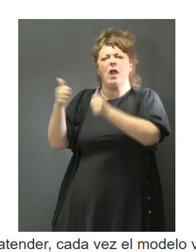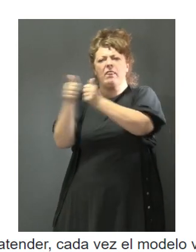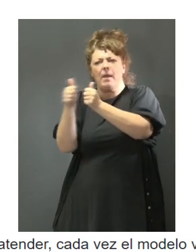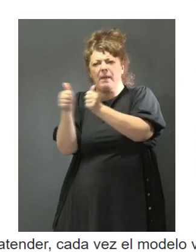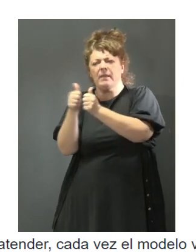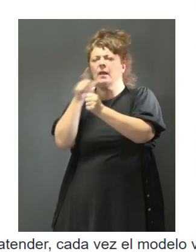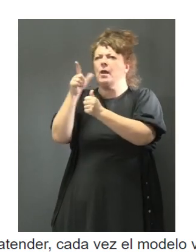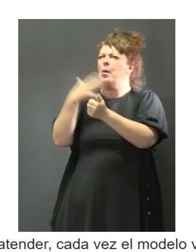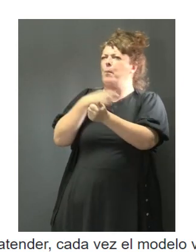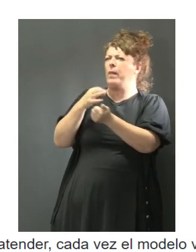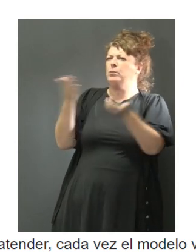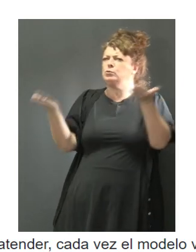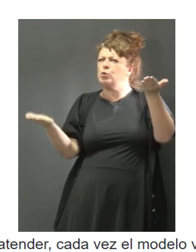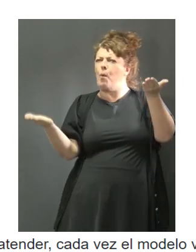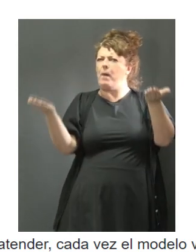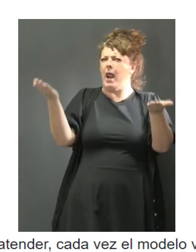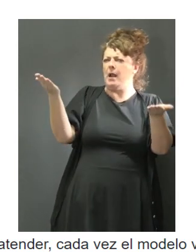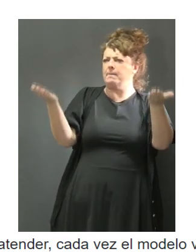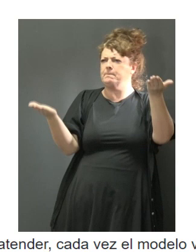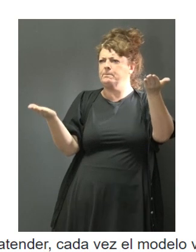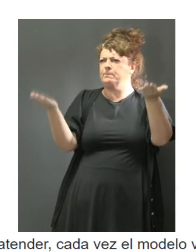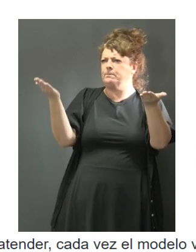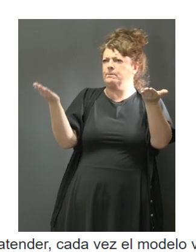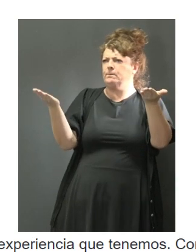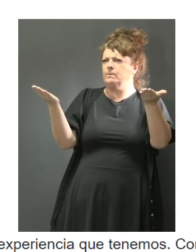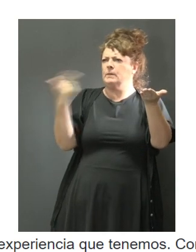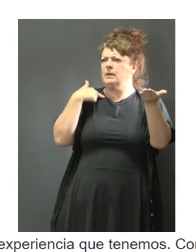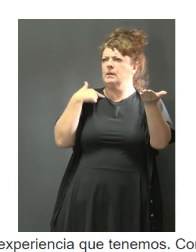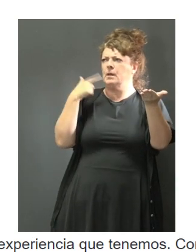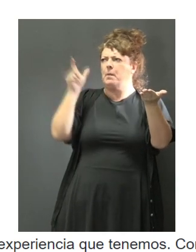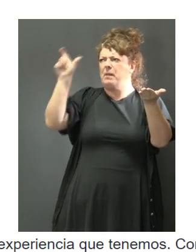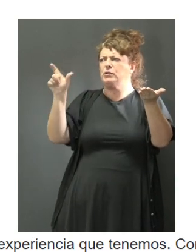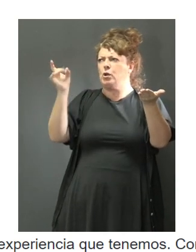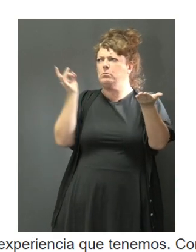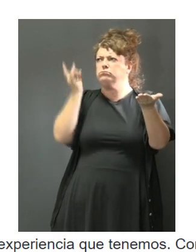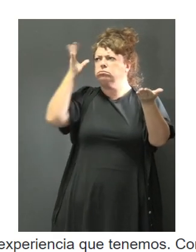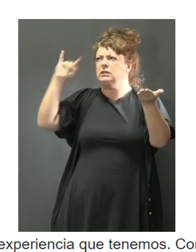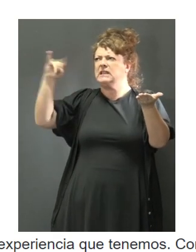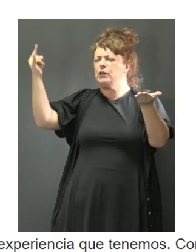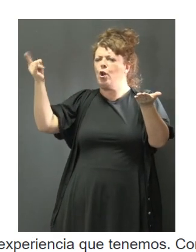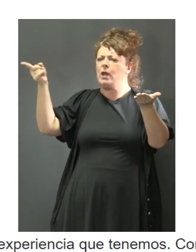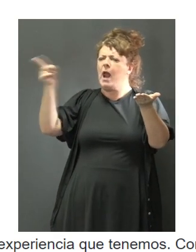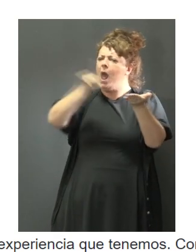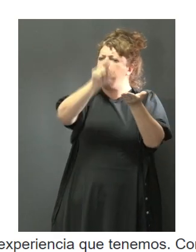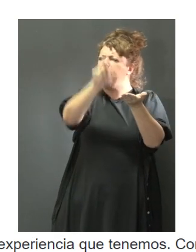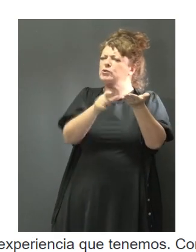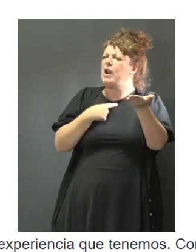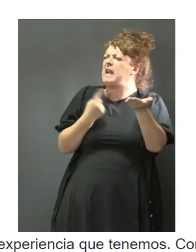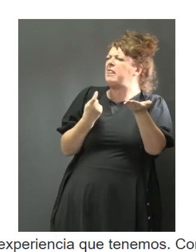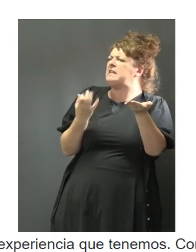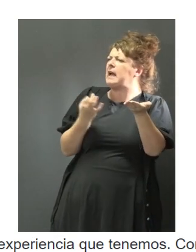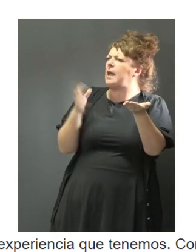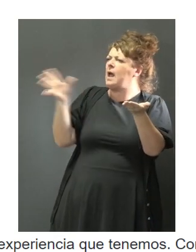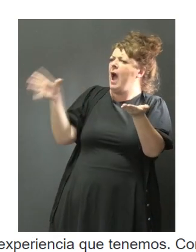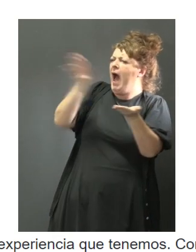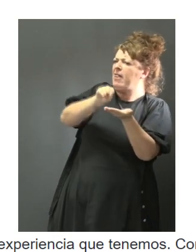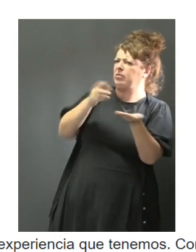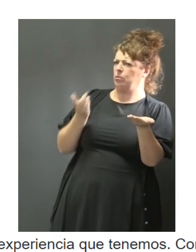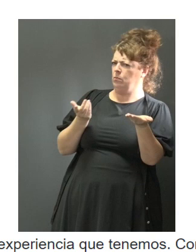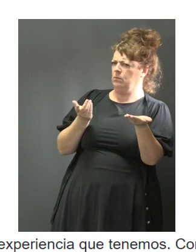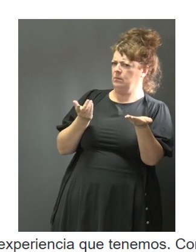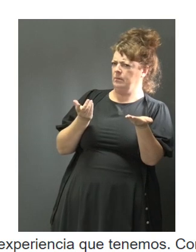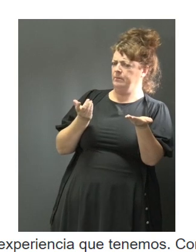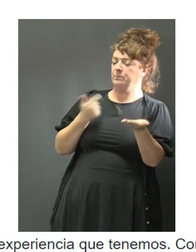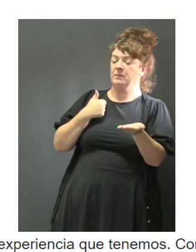podemos confrontar lo que idea el tecnólogo con lo que necesita la persona. Hay una frase de uno de los